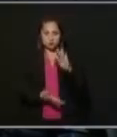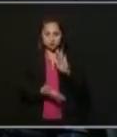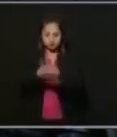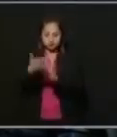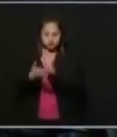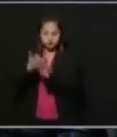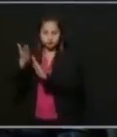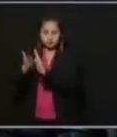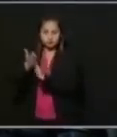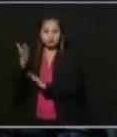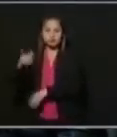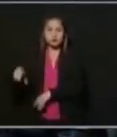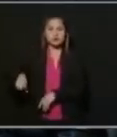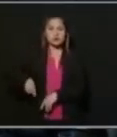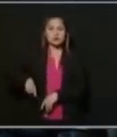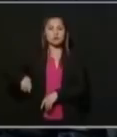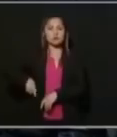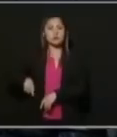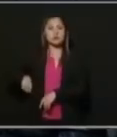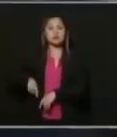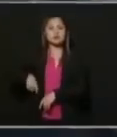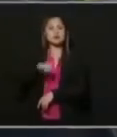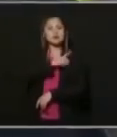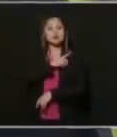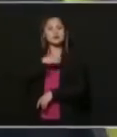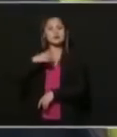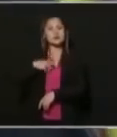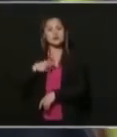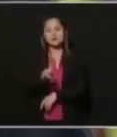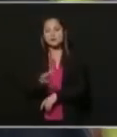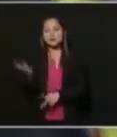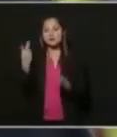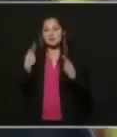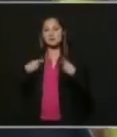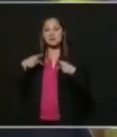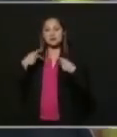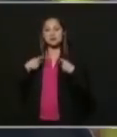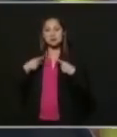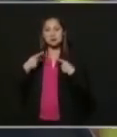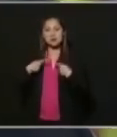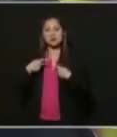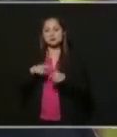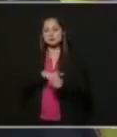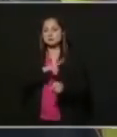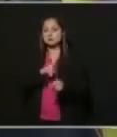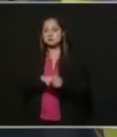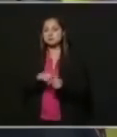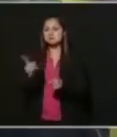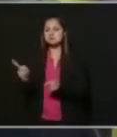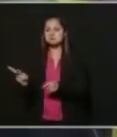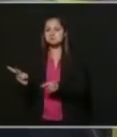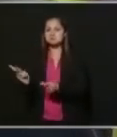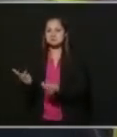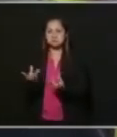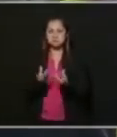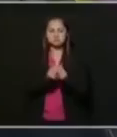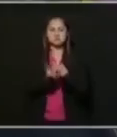cabo con la participación de ciudadanos y también de observadores de la